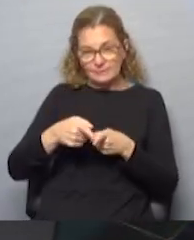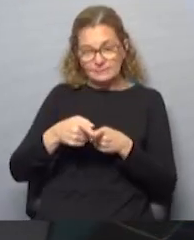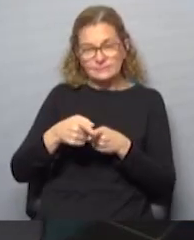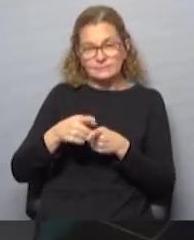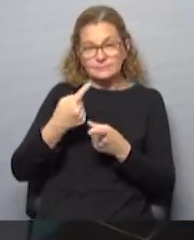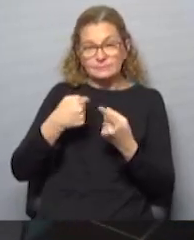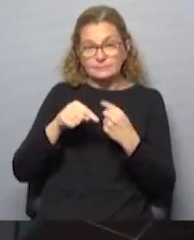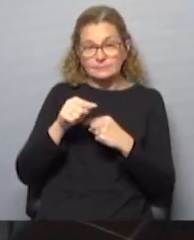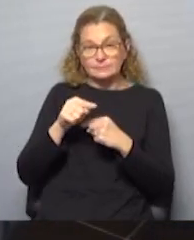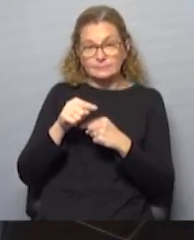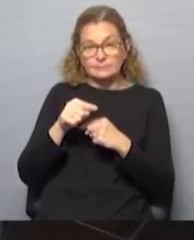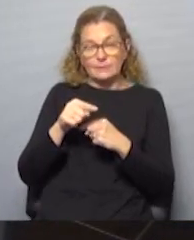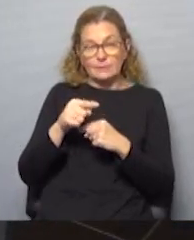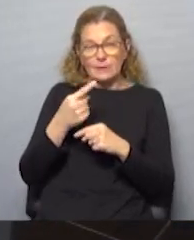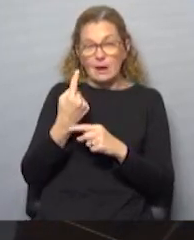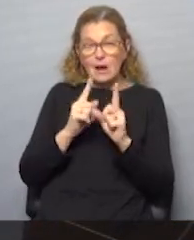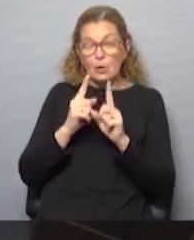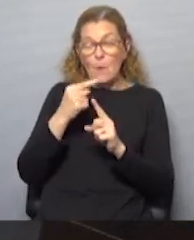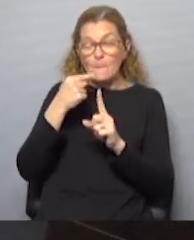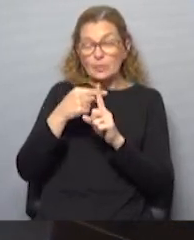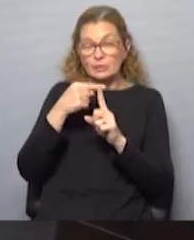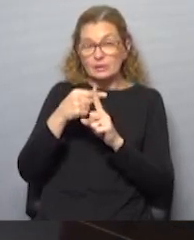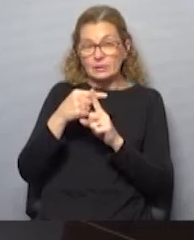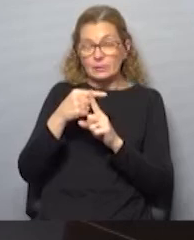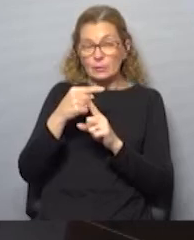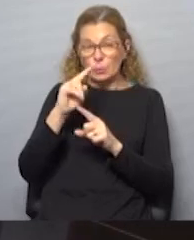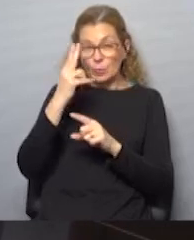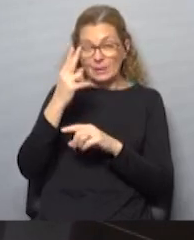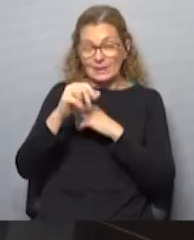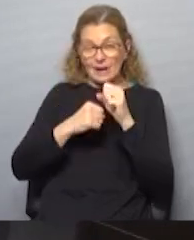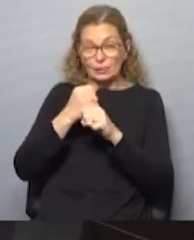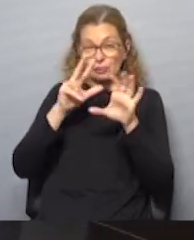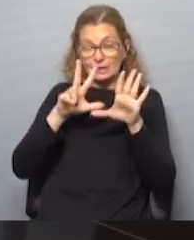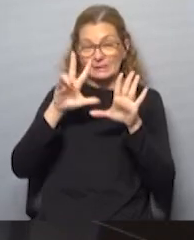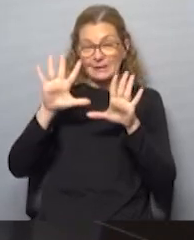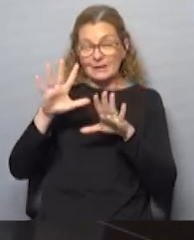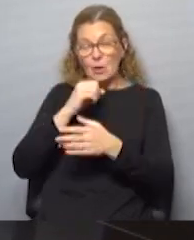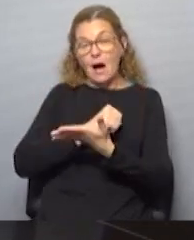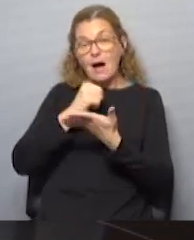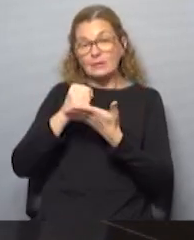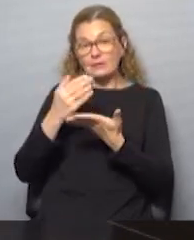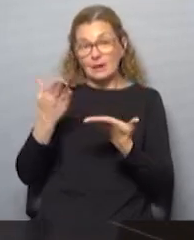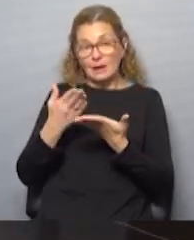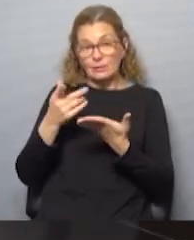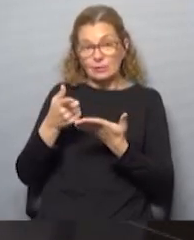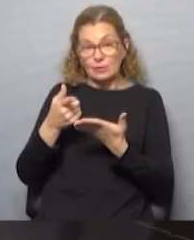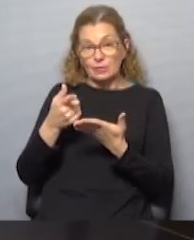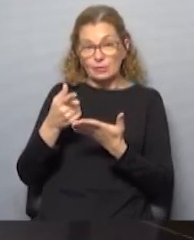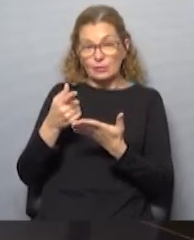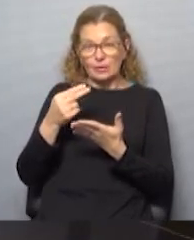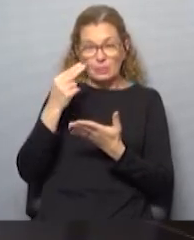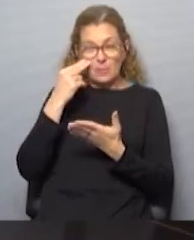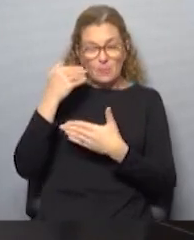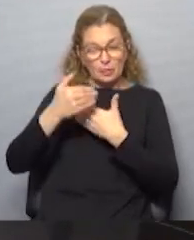pero creo que una cosa positiva que tiene uruguay del 85 hasta acá es que no se han dado proceso de destrucción institucional